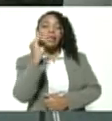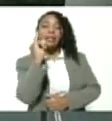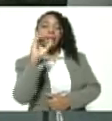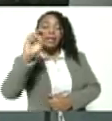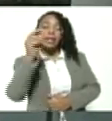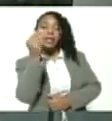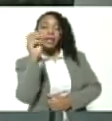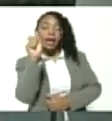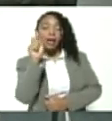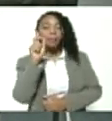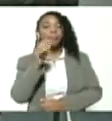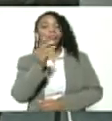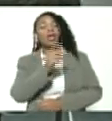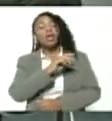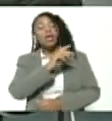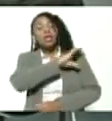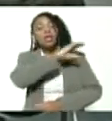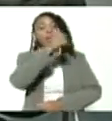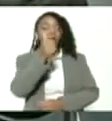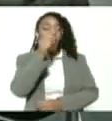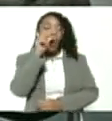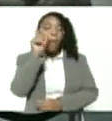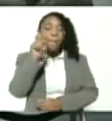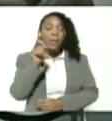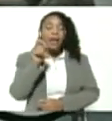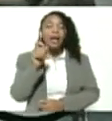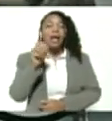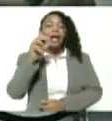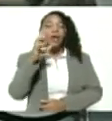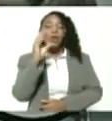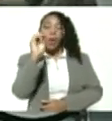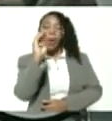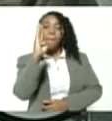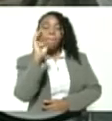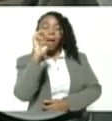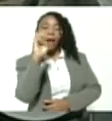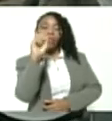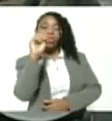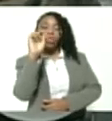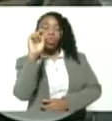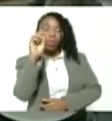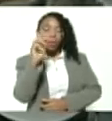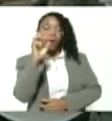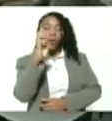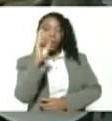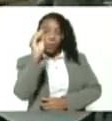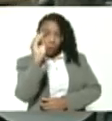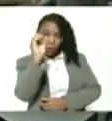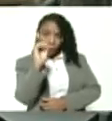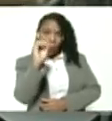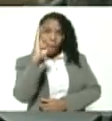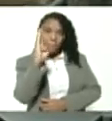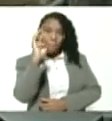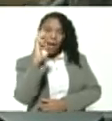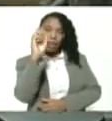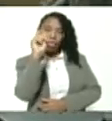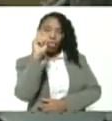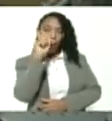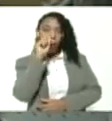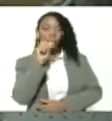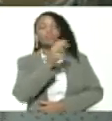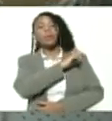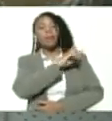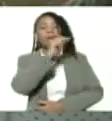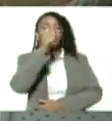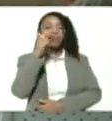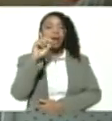Picón y el rector Alexis Corredor. Y quien les habla, Pedro Calzadilla,